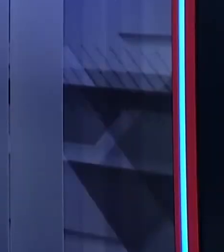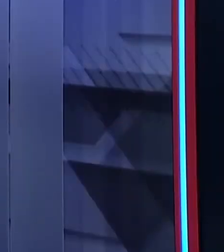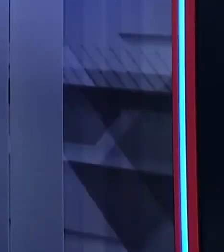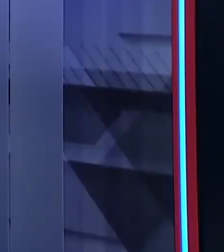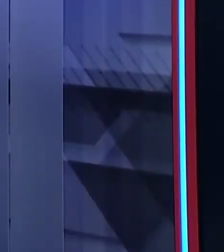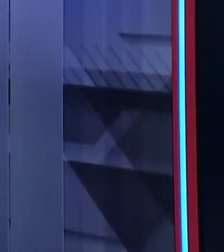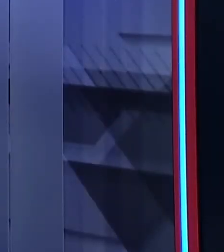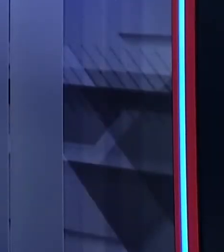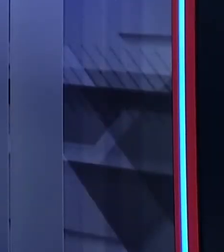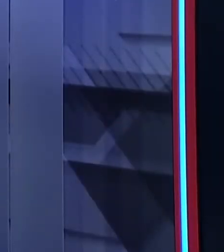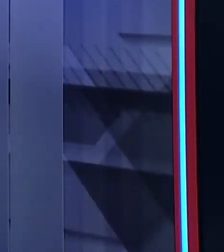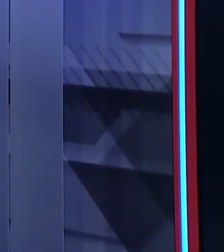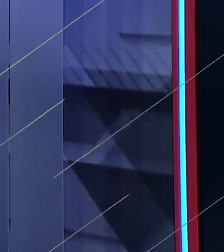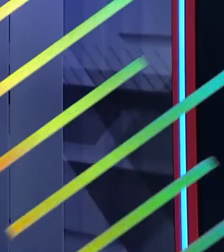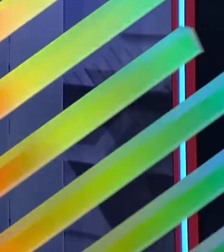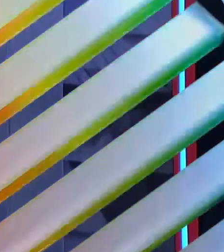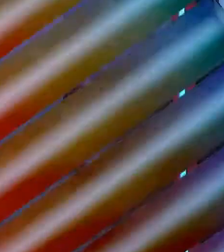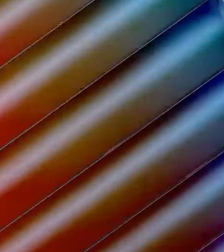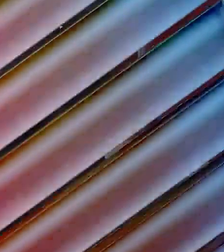¿Te sientes bien?